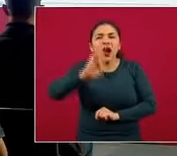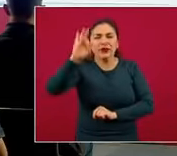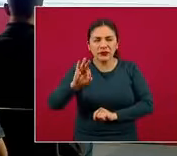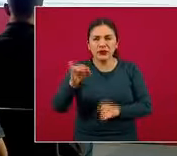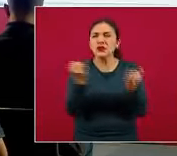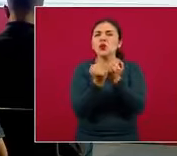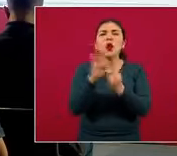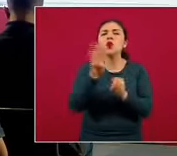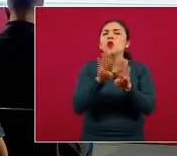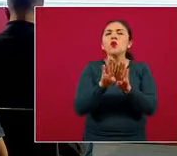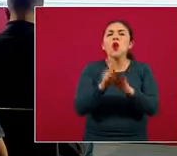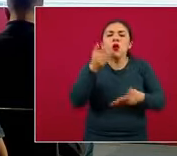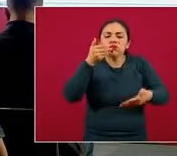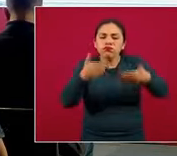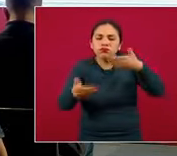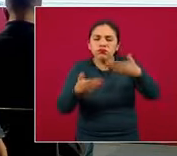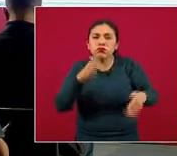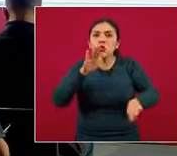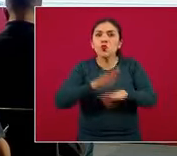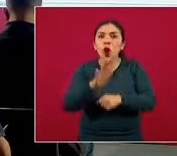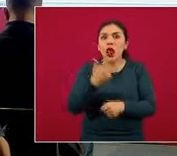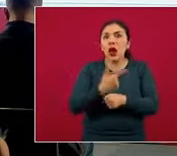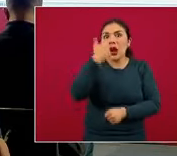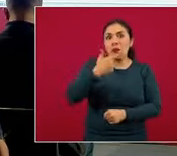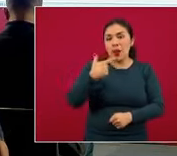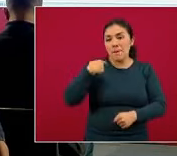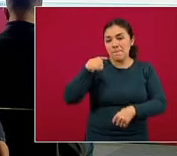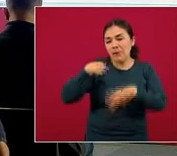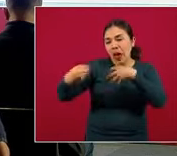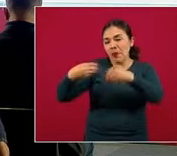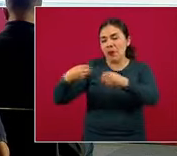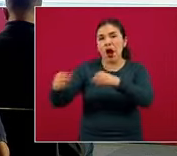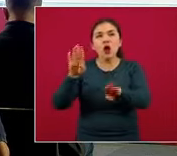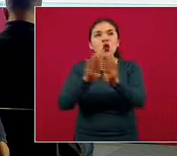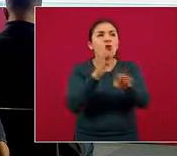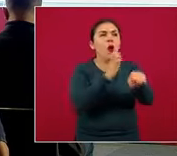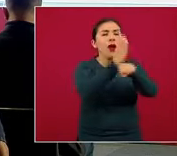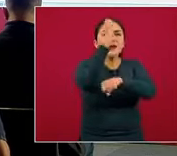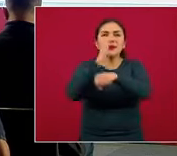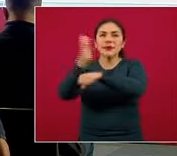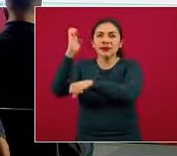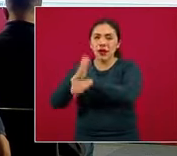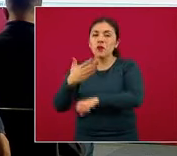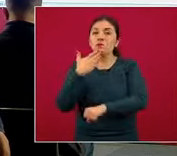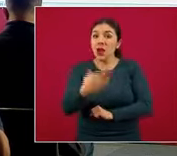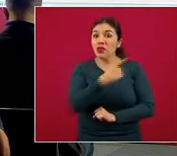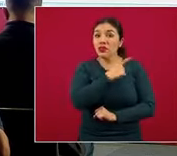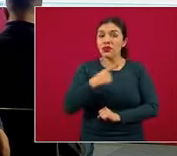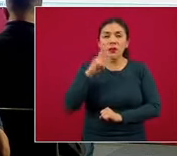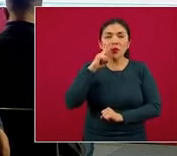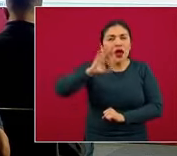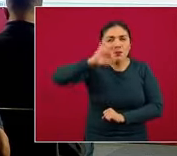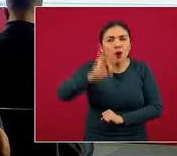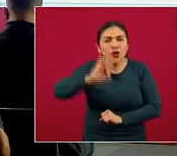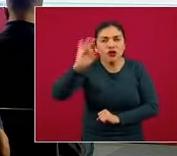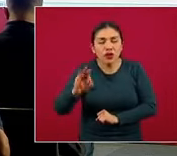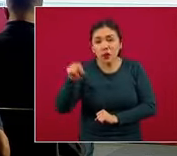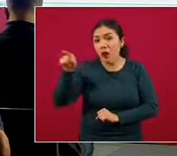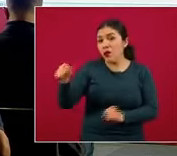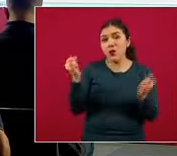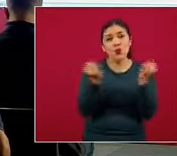que comparar la afectación y la magnitud de la epidemia entre estados, lo técnicamente correcto es verlo en tasas, en este